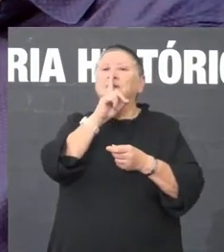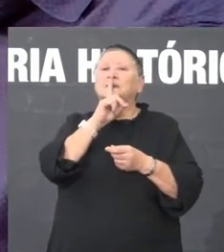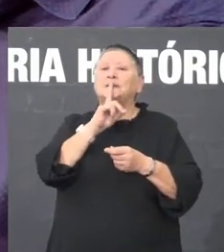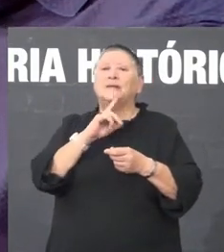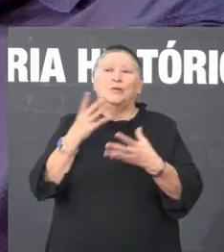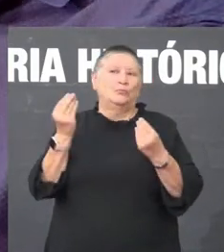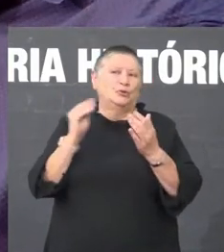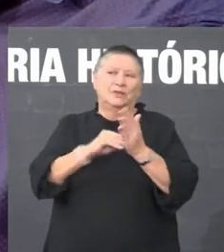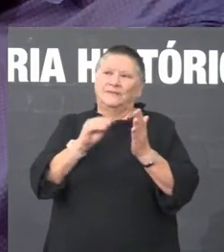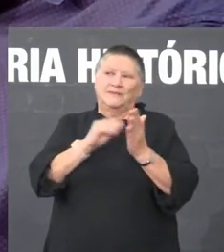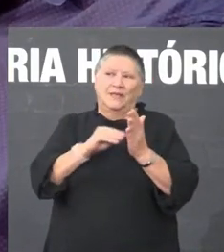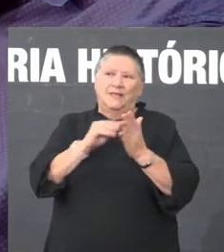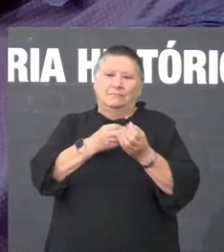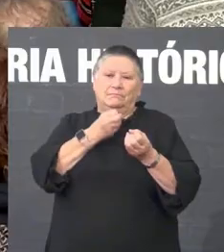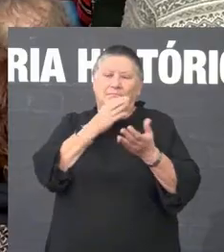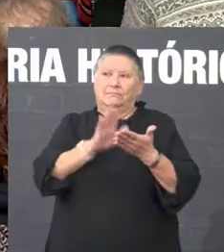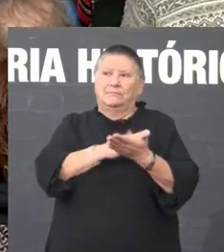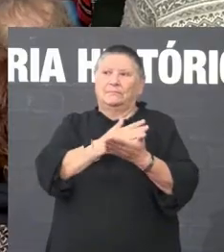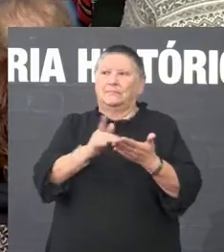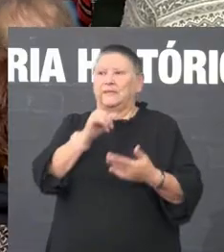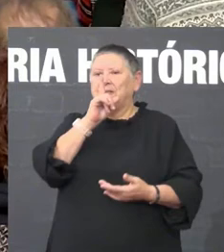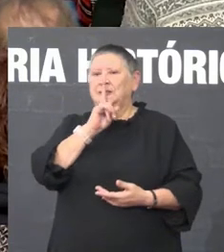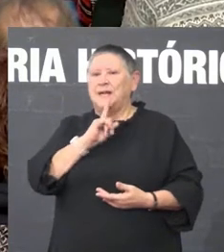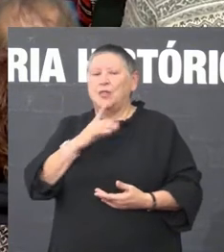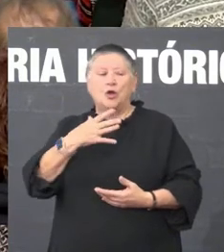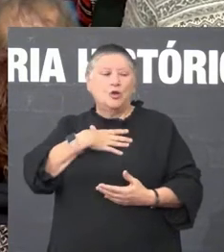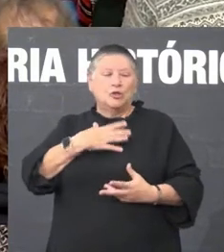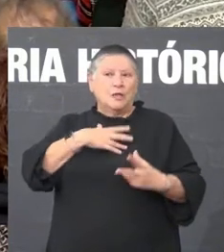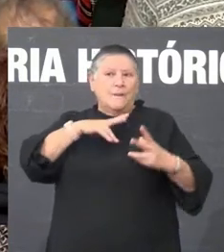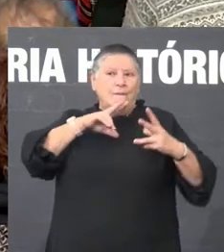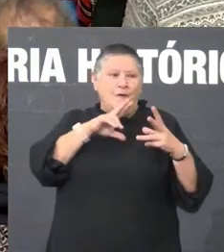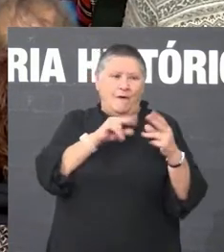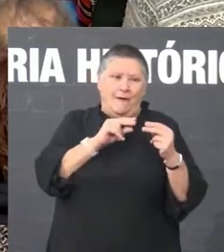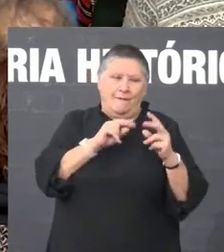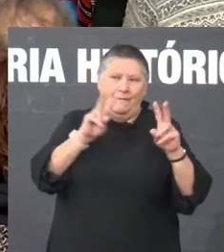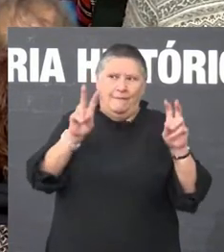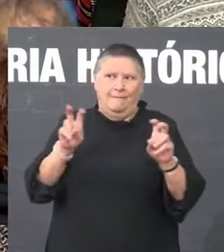veces y no se cuentan cosas. A mí, por ejemplo,